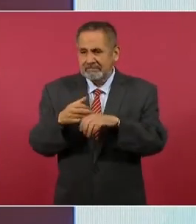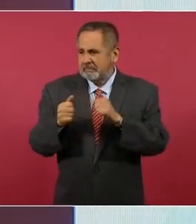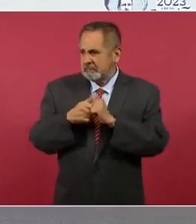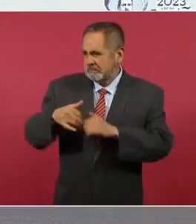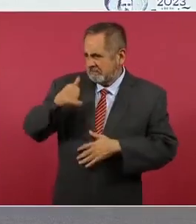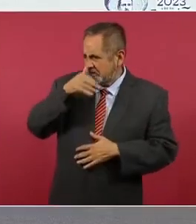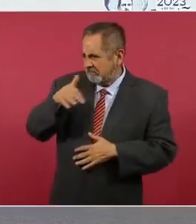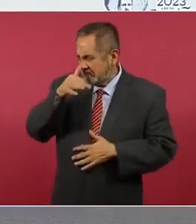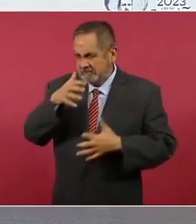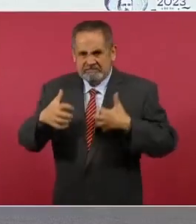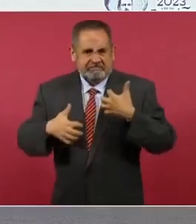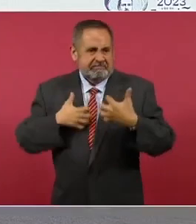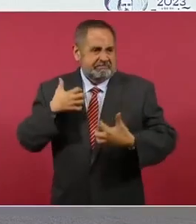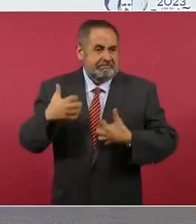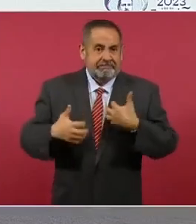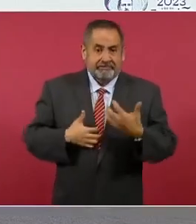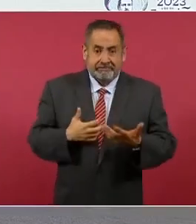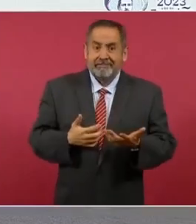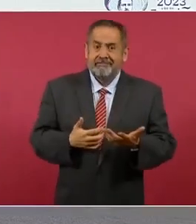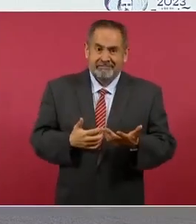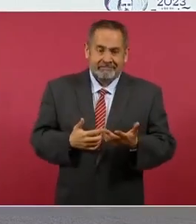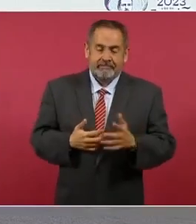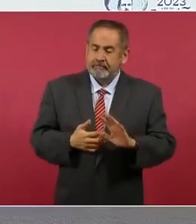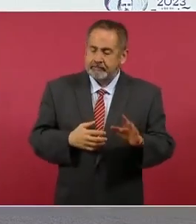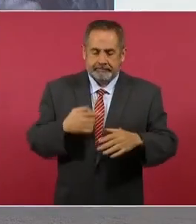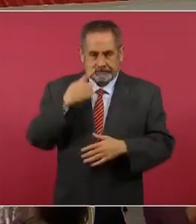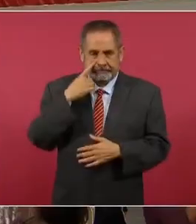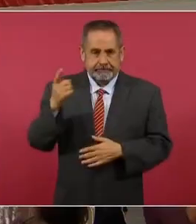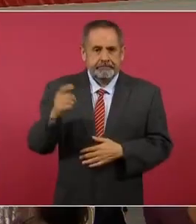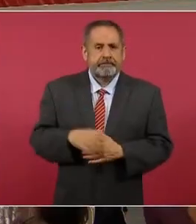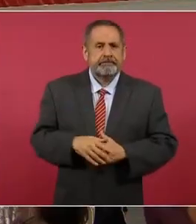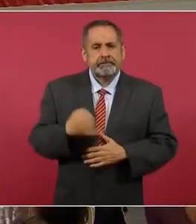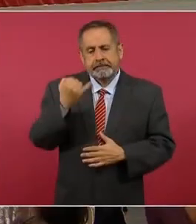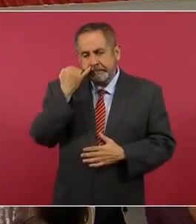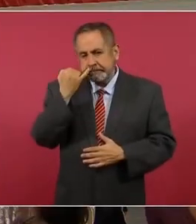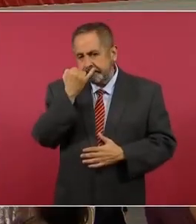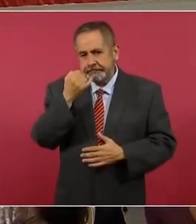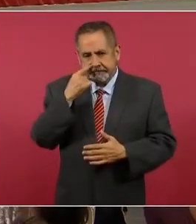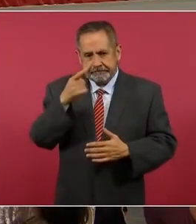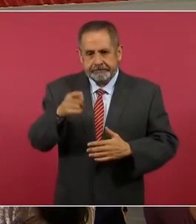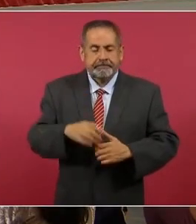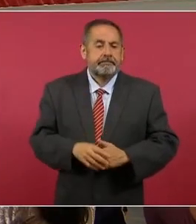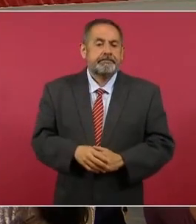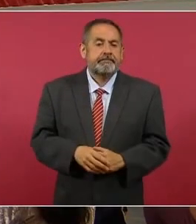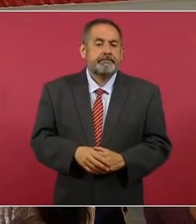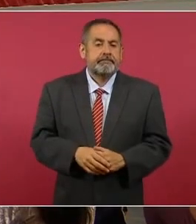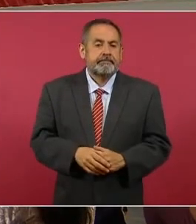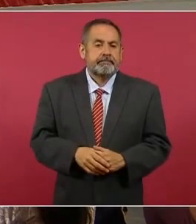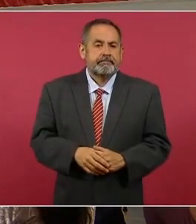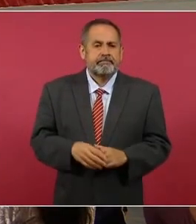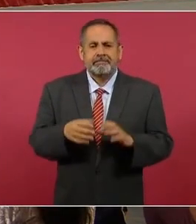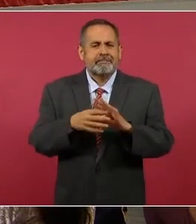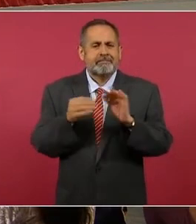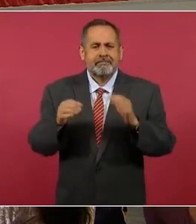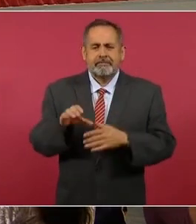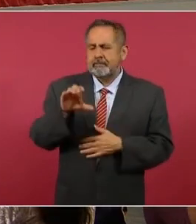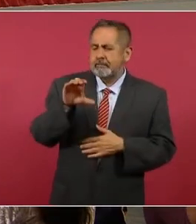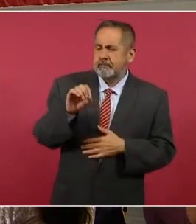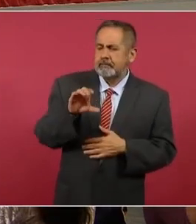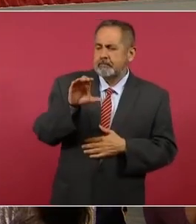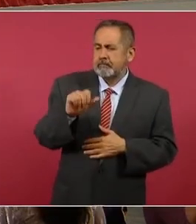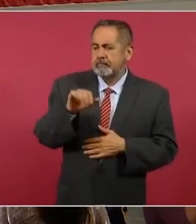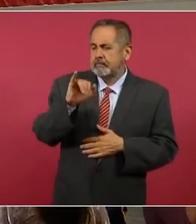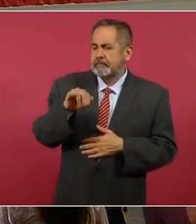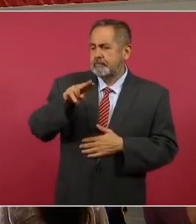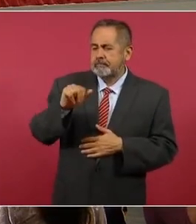cercano hasta el conjunto de la sociedad. Vamos a ver, cocaína. Primero, una definición muy básica. Ya hemos alertado